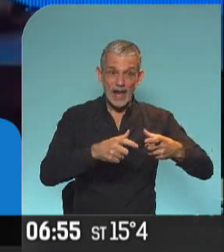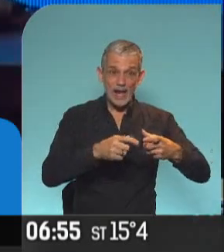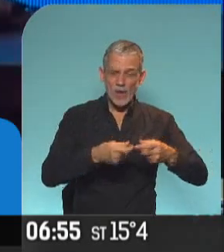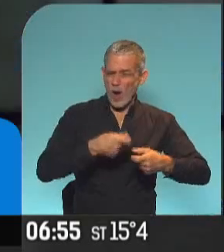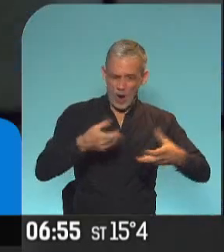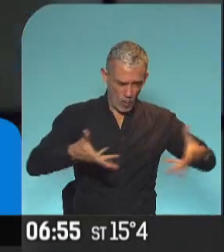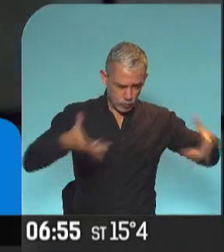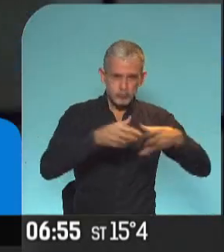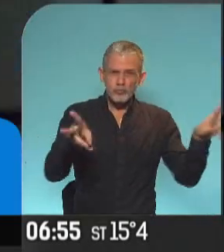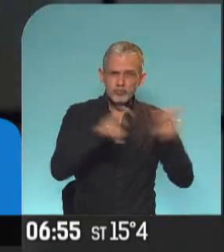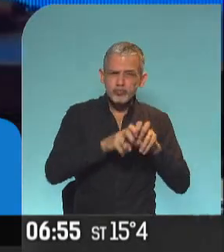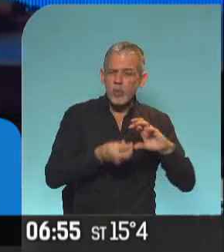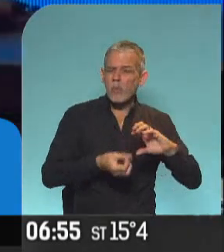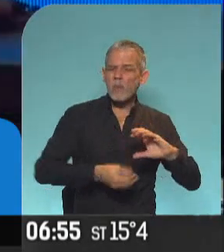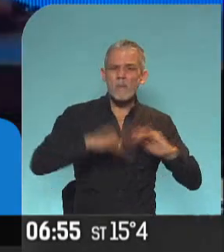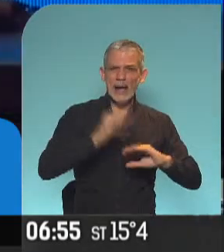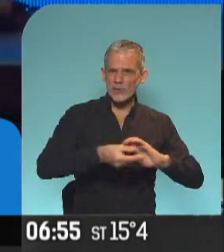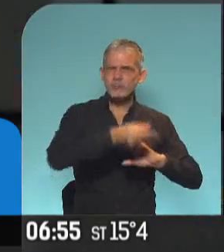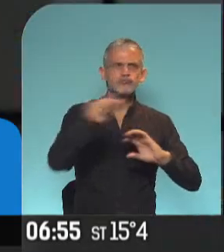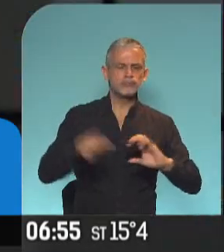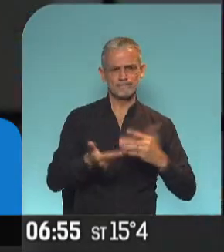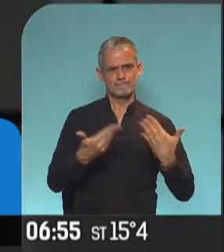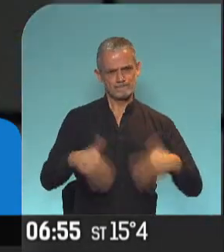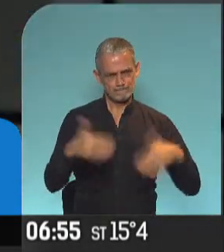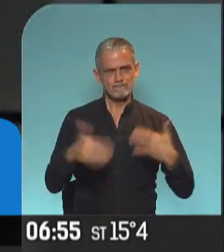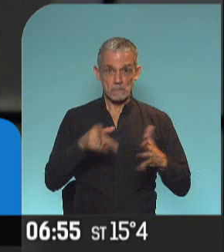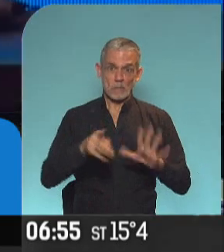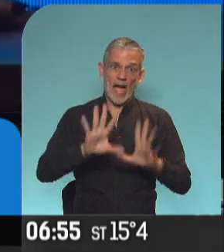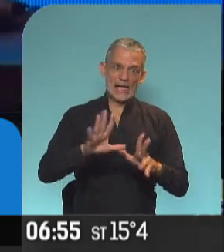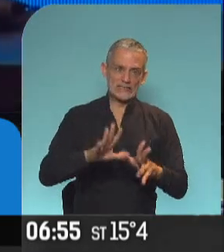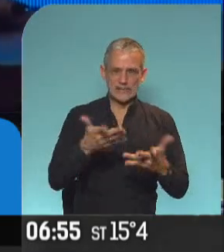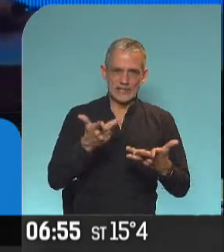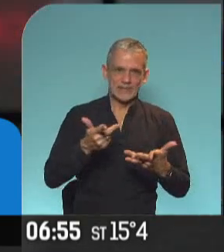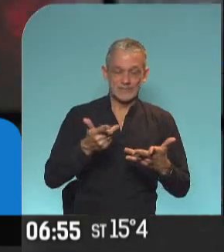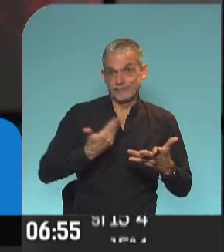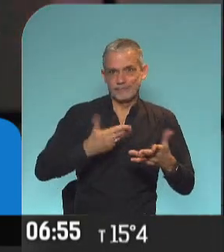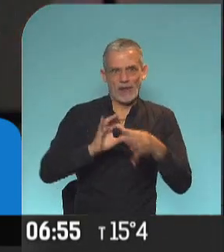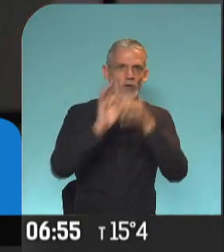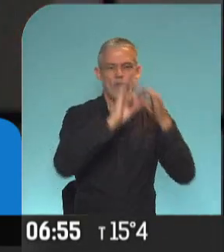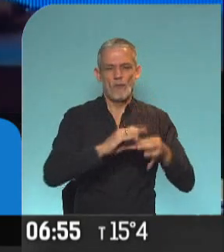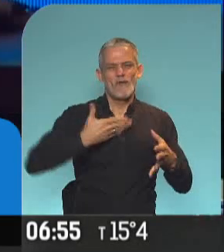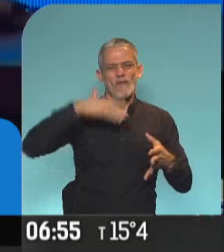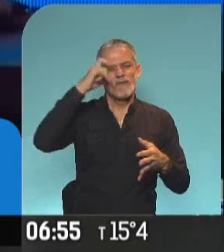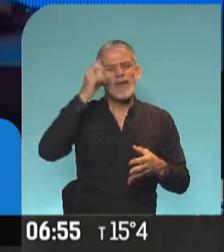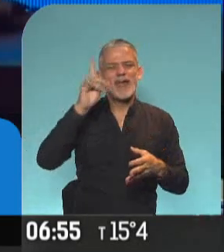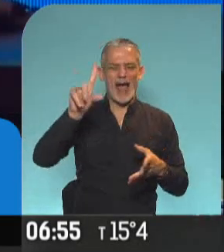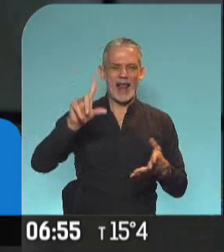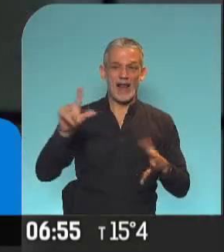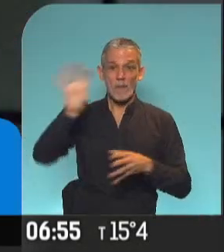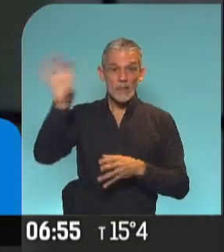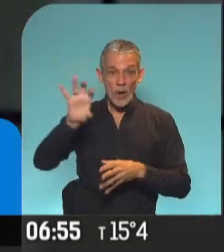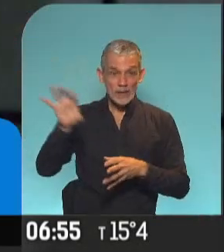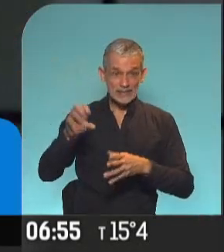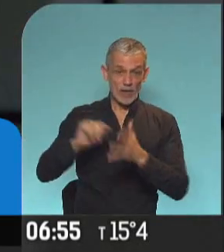aporta. Entonces, no termina recibiendo. De eso se trata el federalismo. Claro. De eso se trata. La provincia de Buenos Aires tiene el